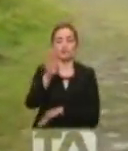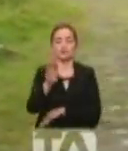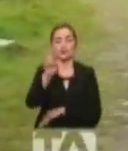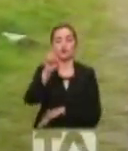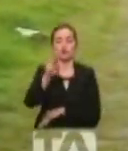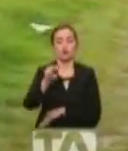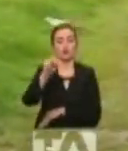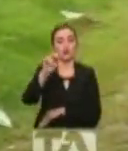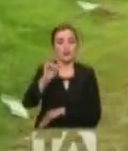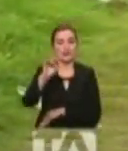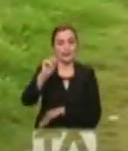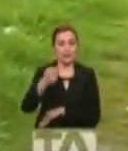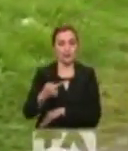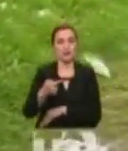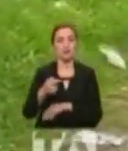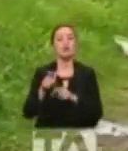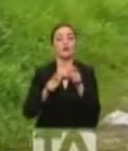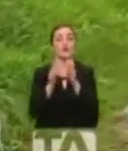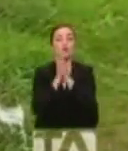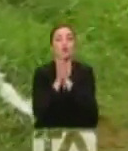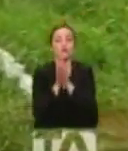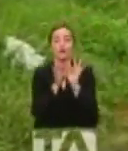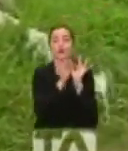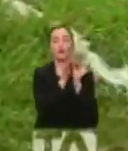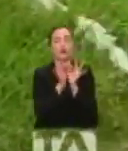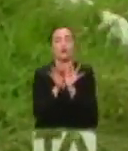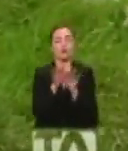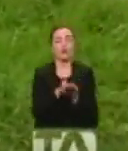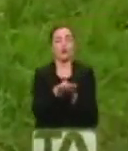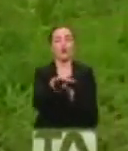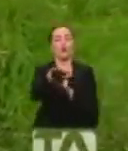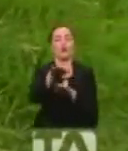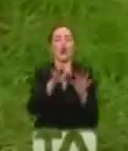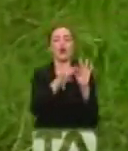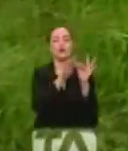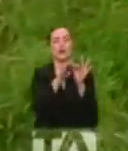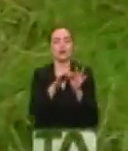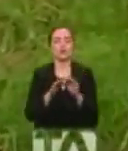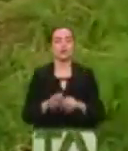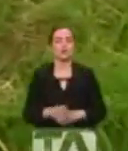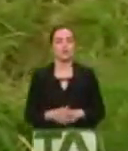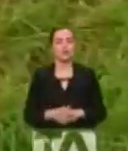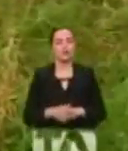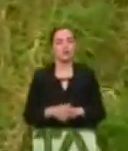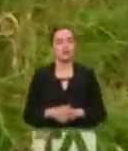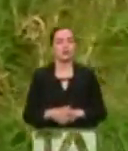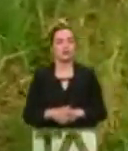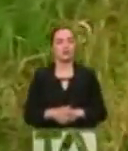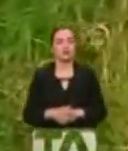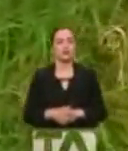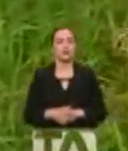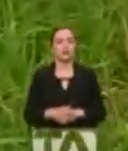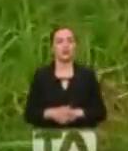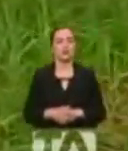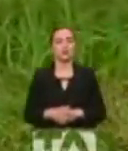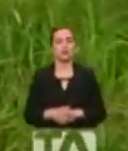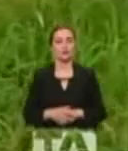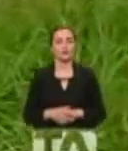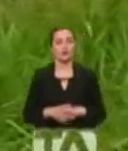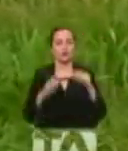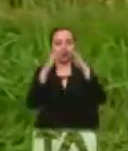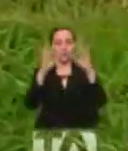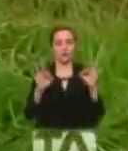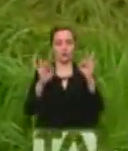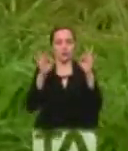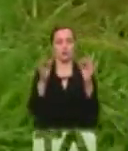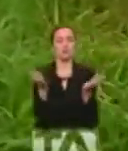la calle que los vecinos piden que se realice mantenimiento, que se realice arreglos, y también que exista colocación de contenedores